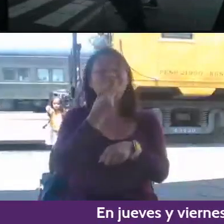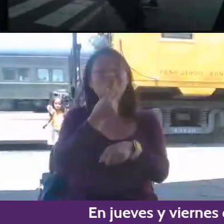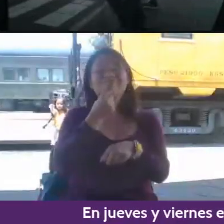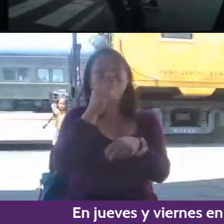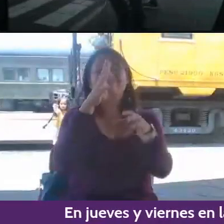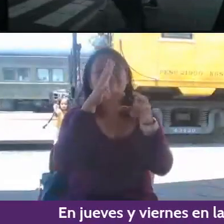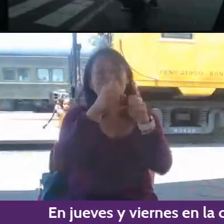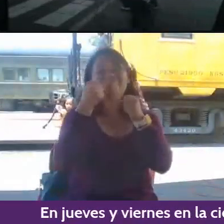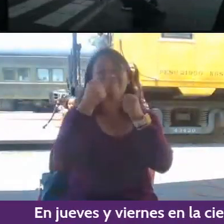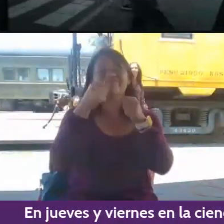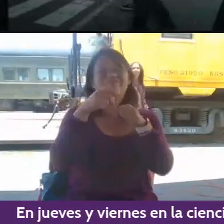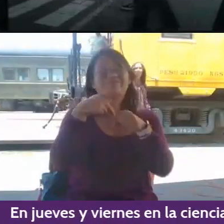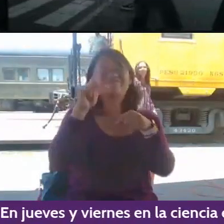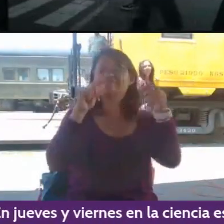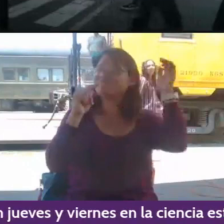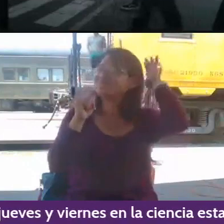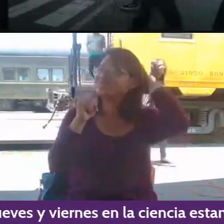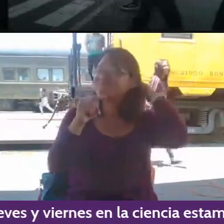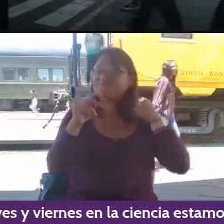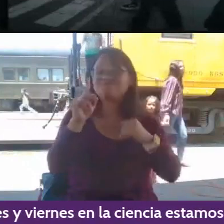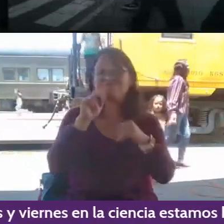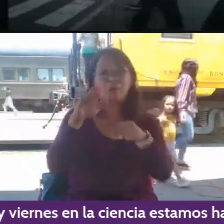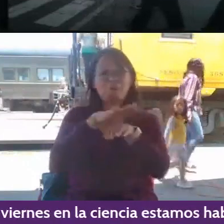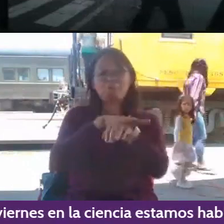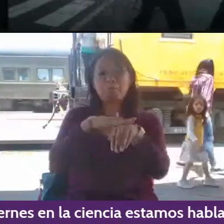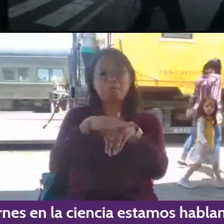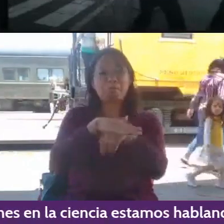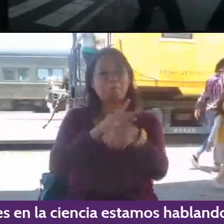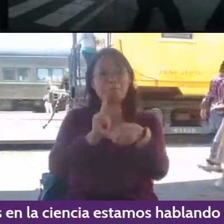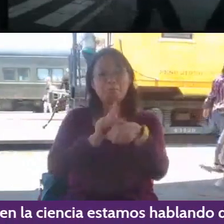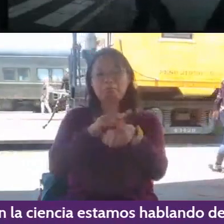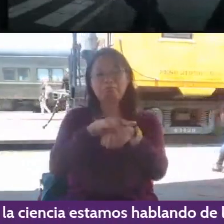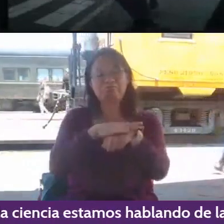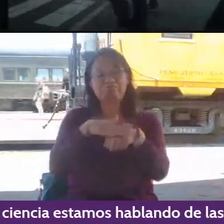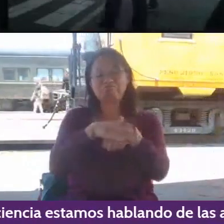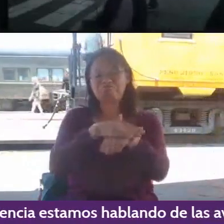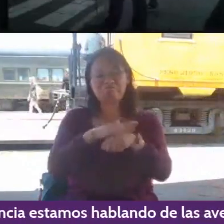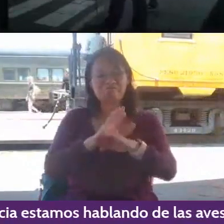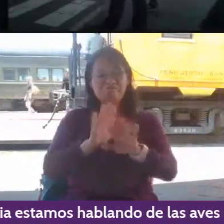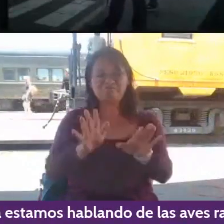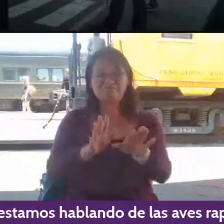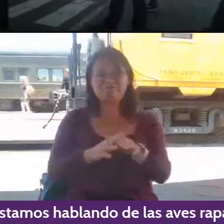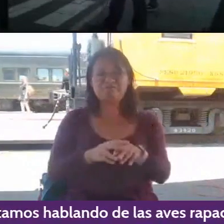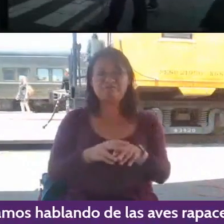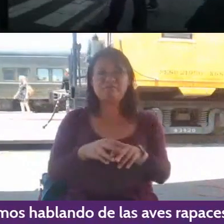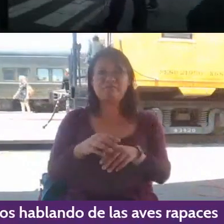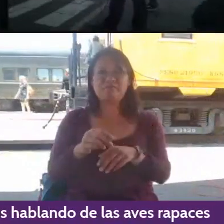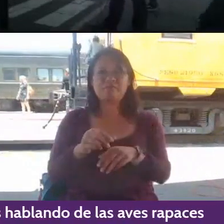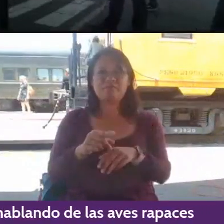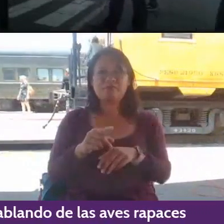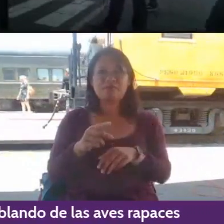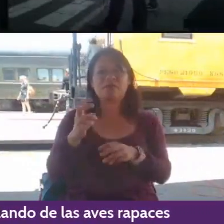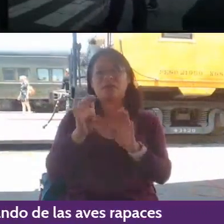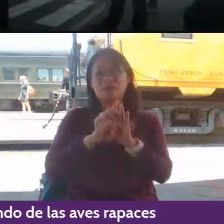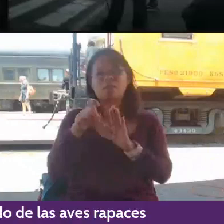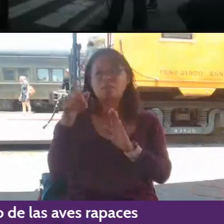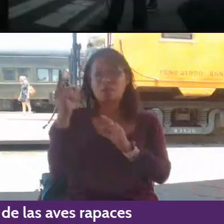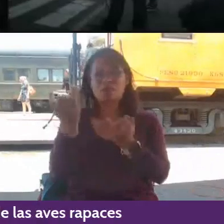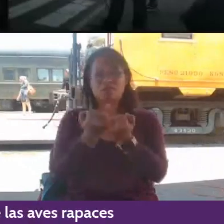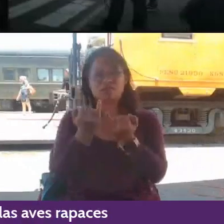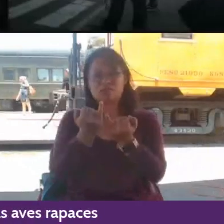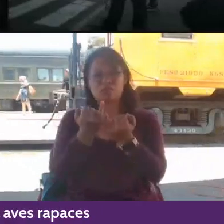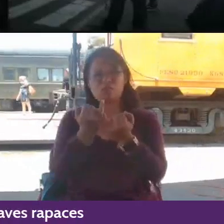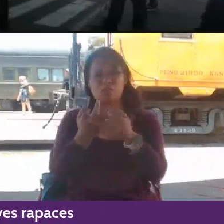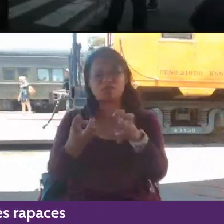de pronto se va a chueque, pum, ya le sacó las plumas. En el caso de estas, no se agarran así de la pareja, pero si el macho se sube a la hembra y la pisa, se